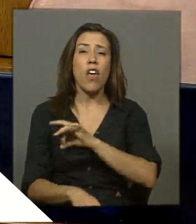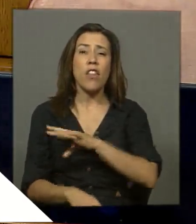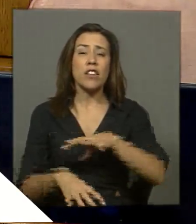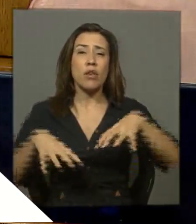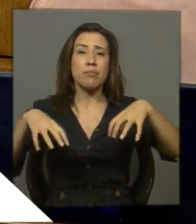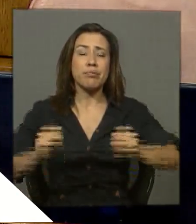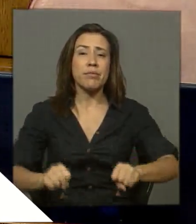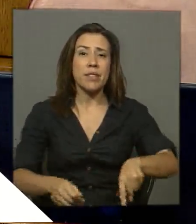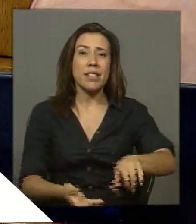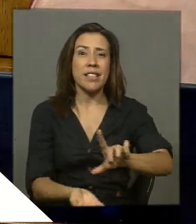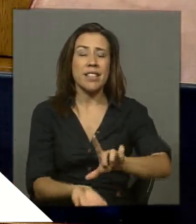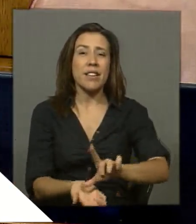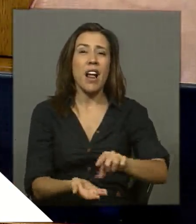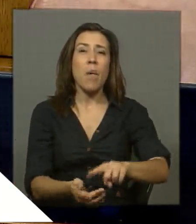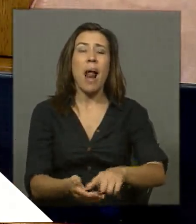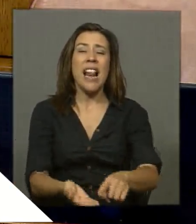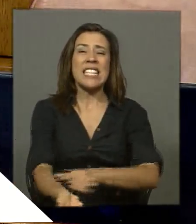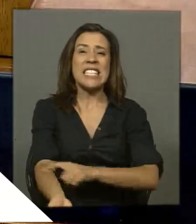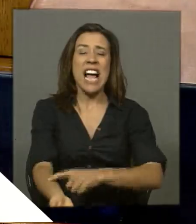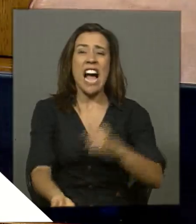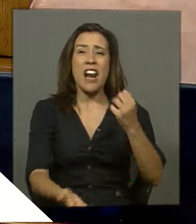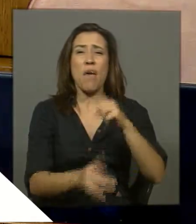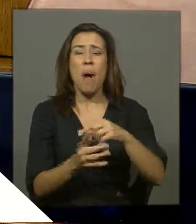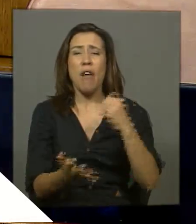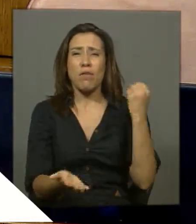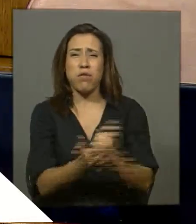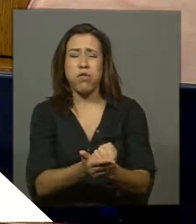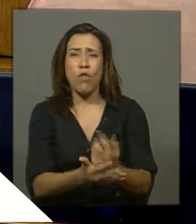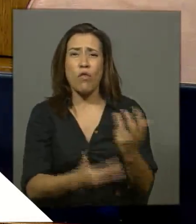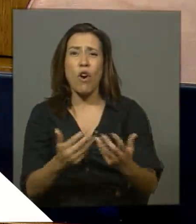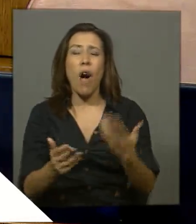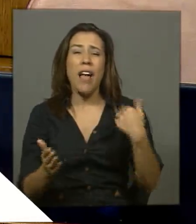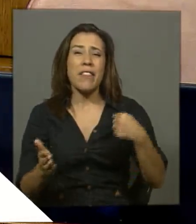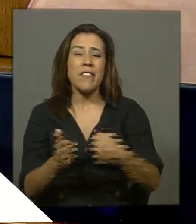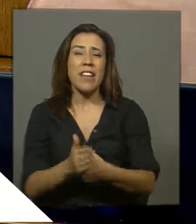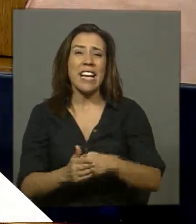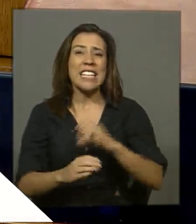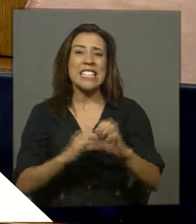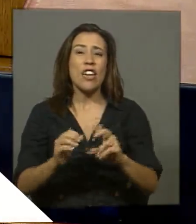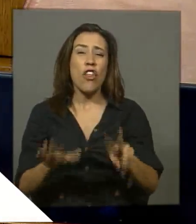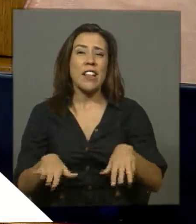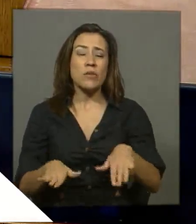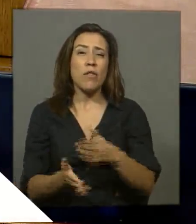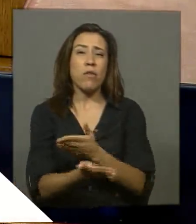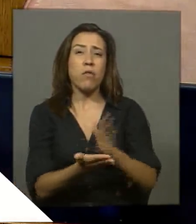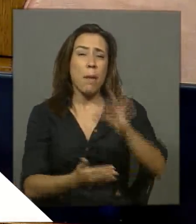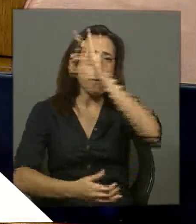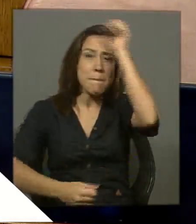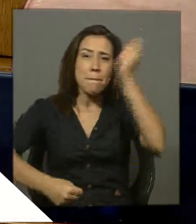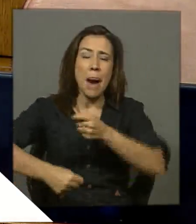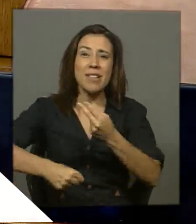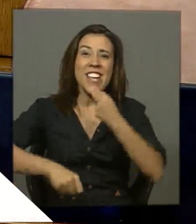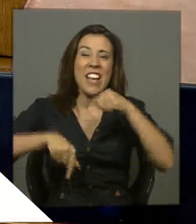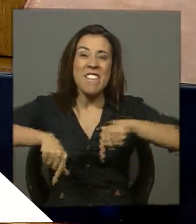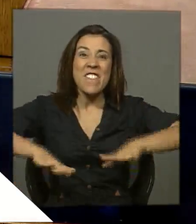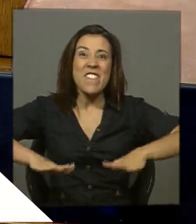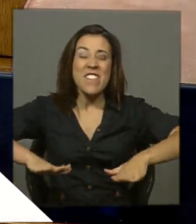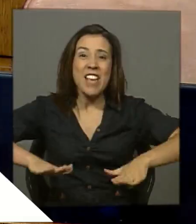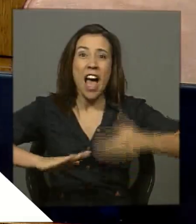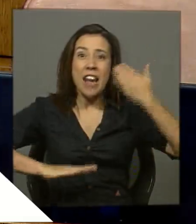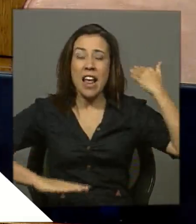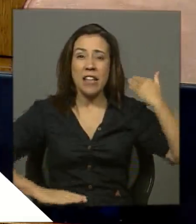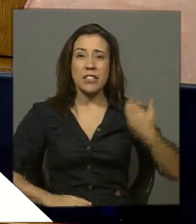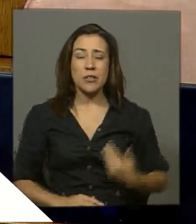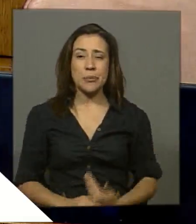ese territorio a sangre y fuego hacia fines del siglo XIX generando el despojo de los mapuches que habitaban previamente ese